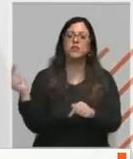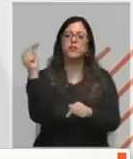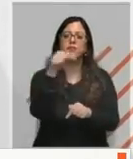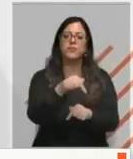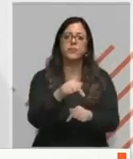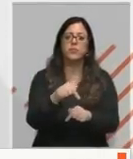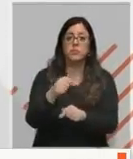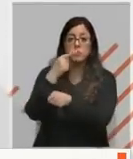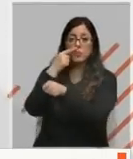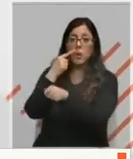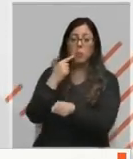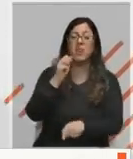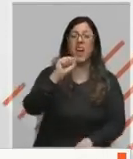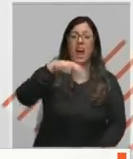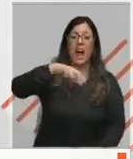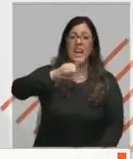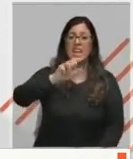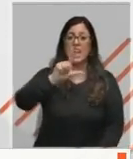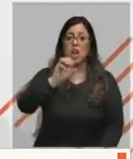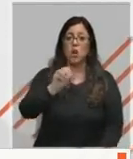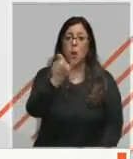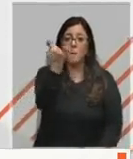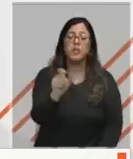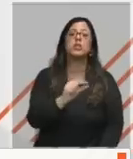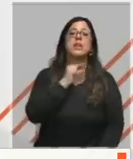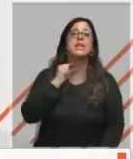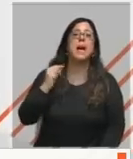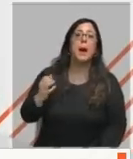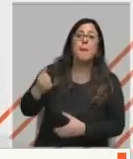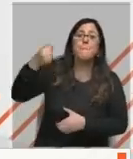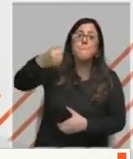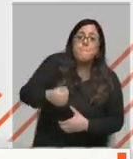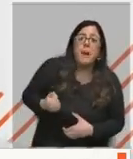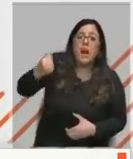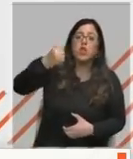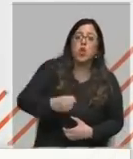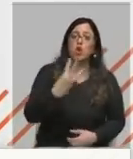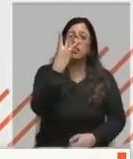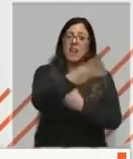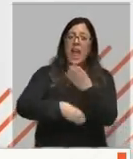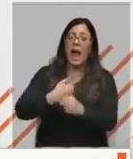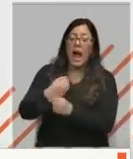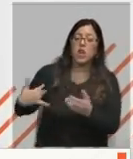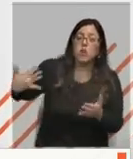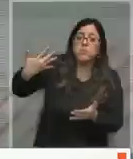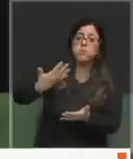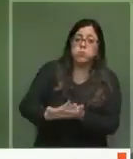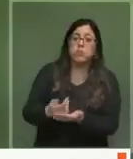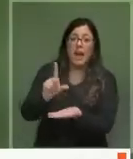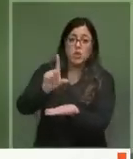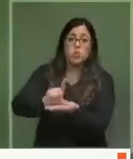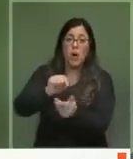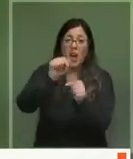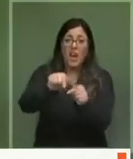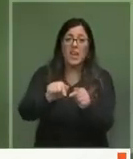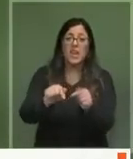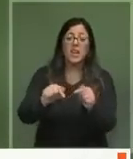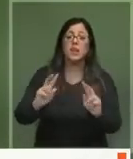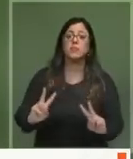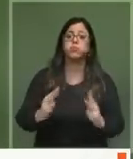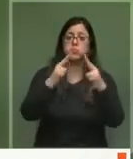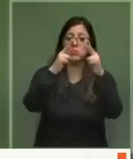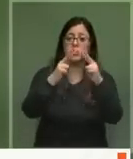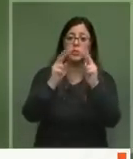Quien habla es Angelo Robinson, pastor, llegando hace 3 años al lugar en donde construiría. Quiero que ustedes vean